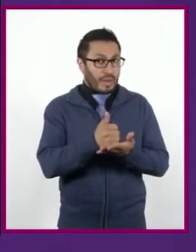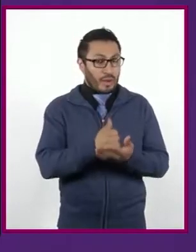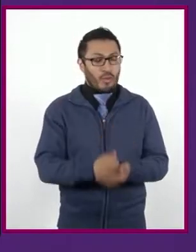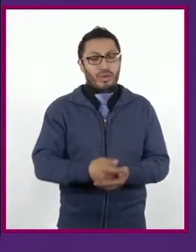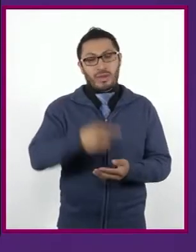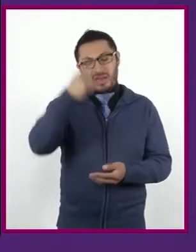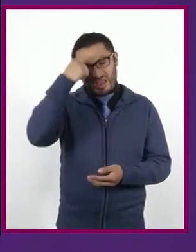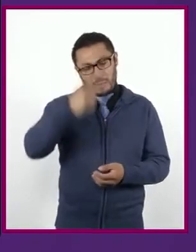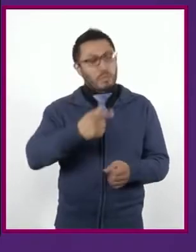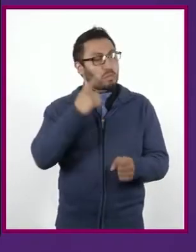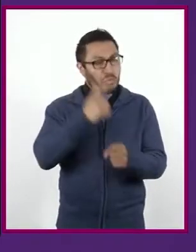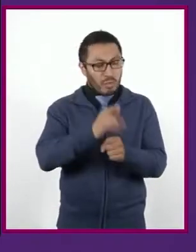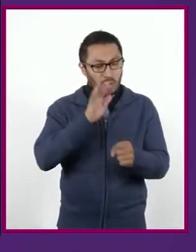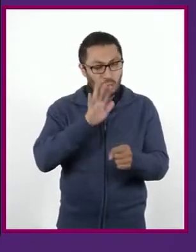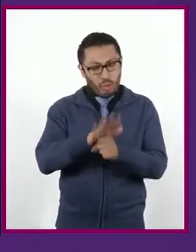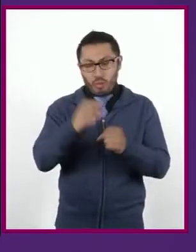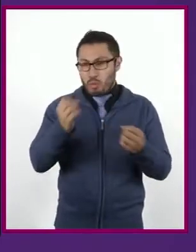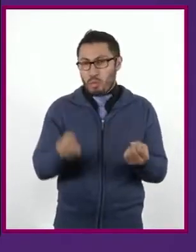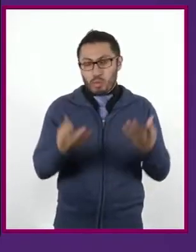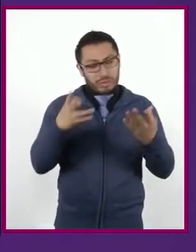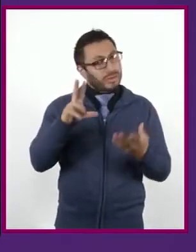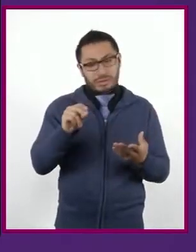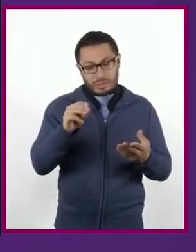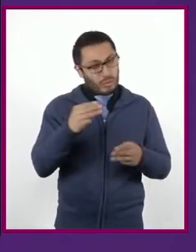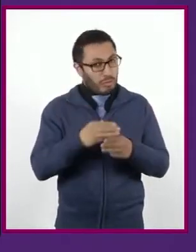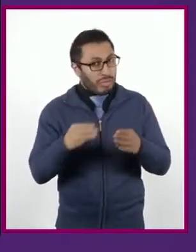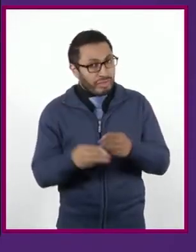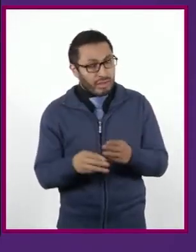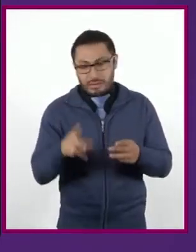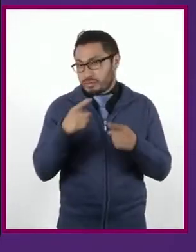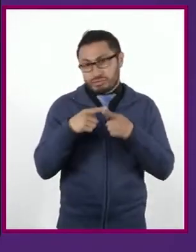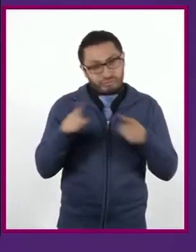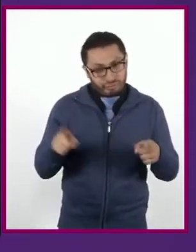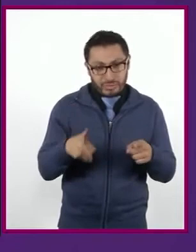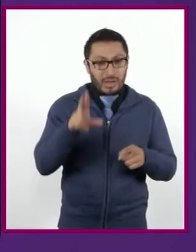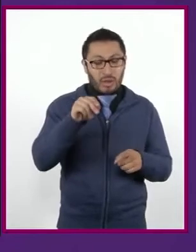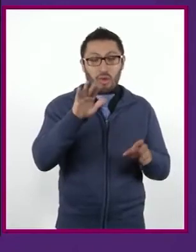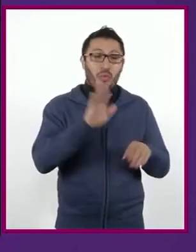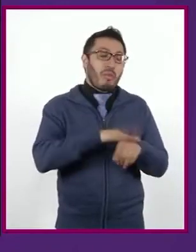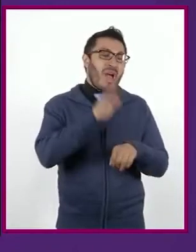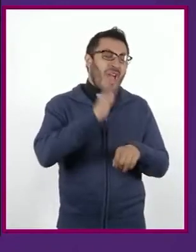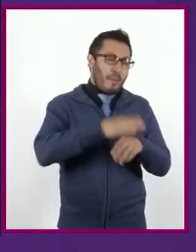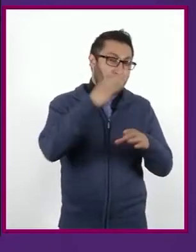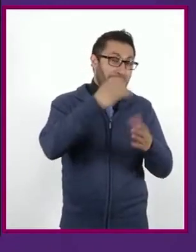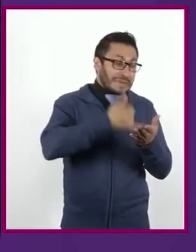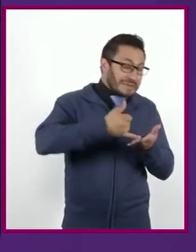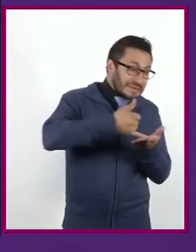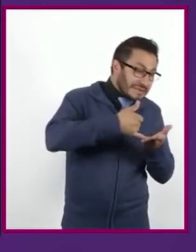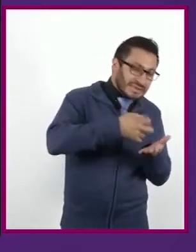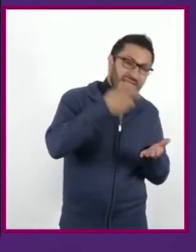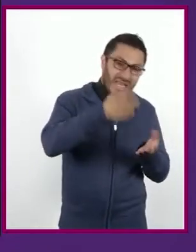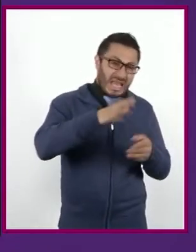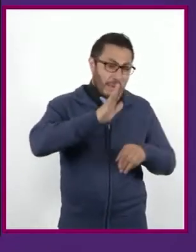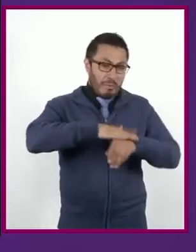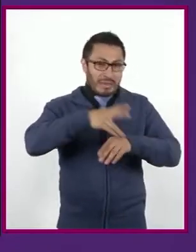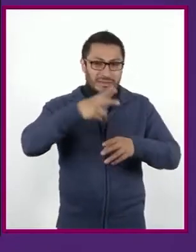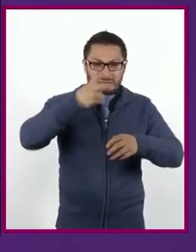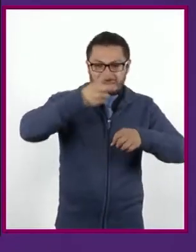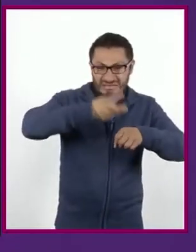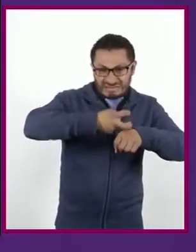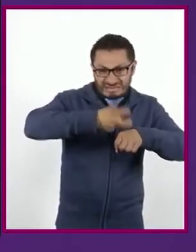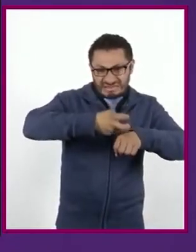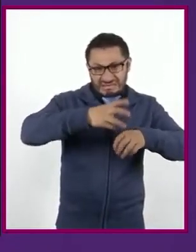La viscosidad no depende de la cantidad del material, es decir, no por tener mayor cantidad de aceite, este se vuelve más